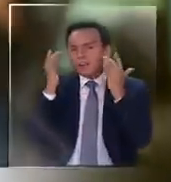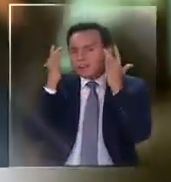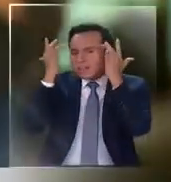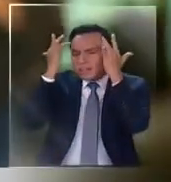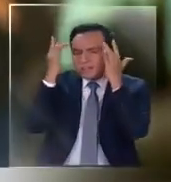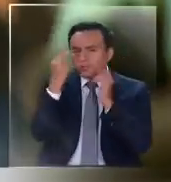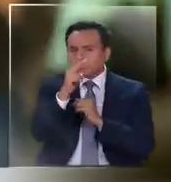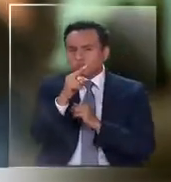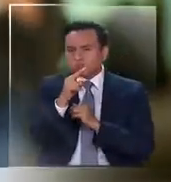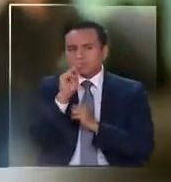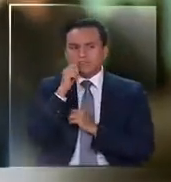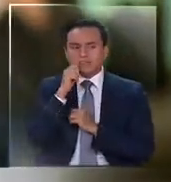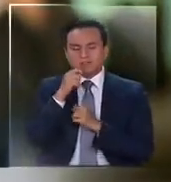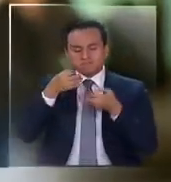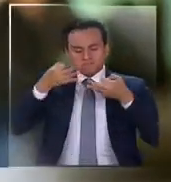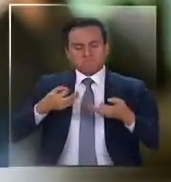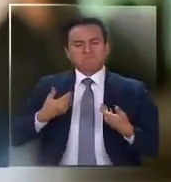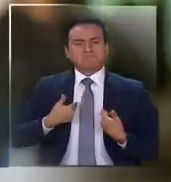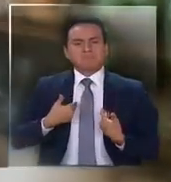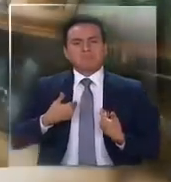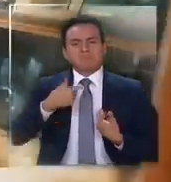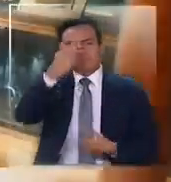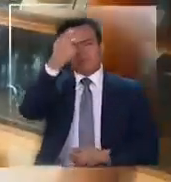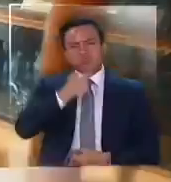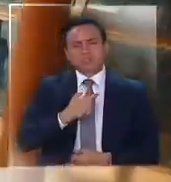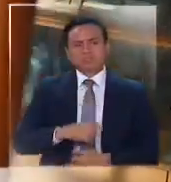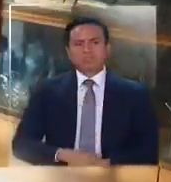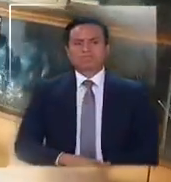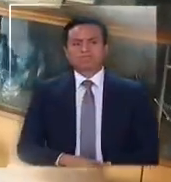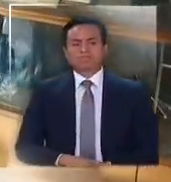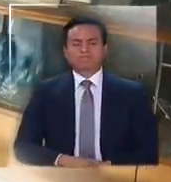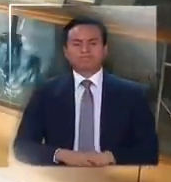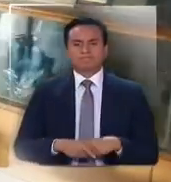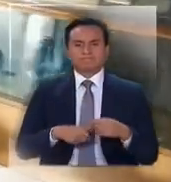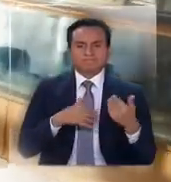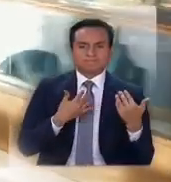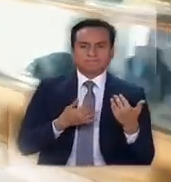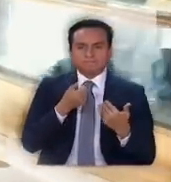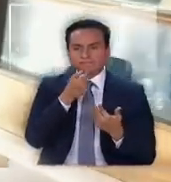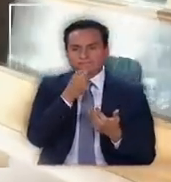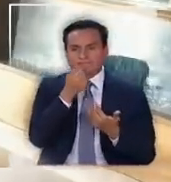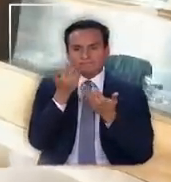pero en el fondo lo que te define como persona.